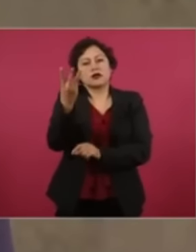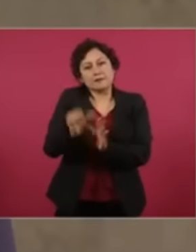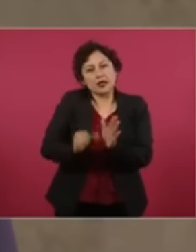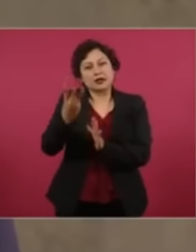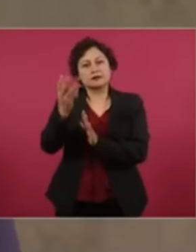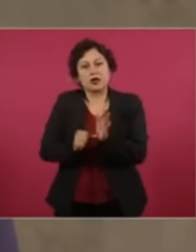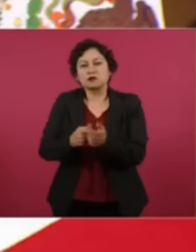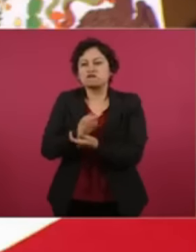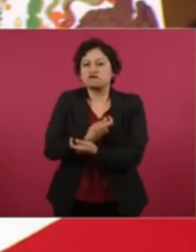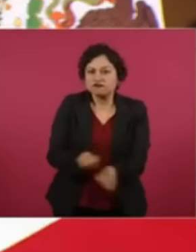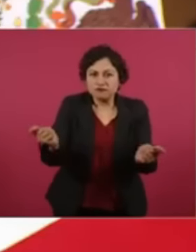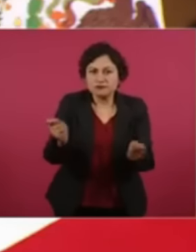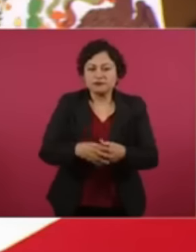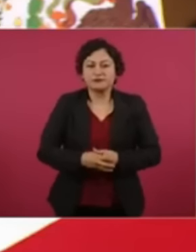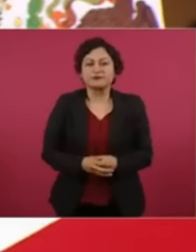Se otorgaron